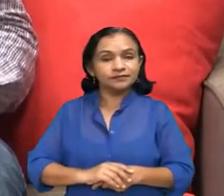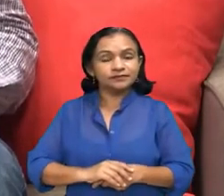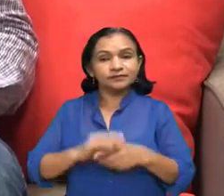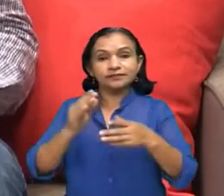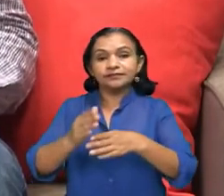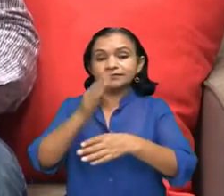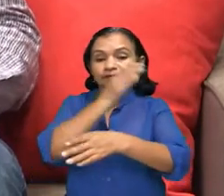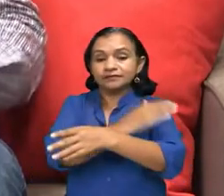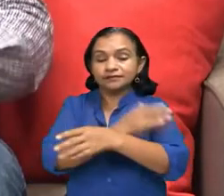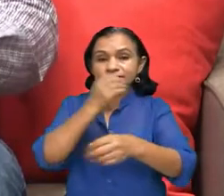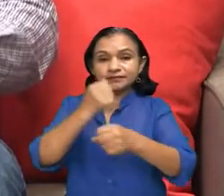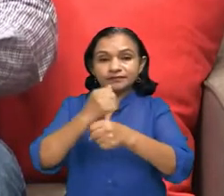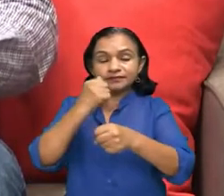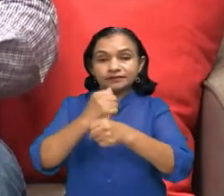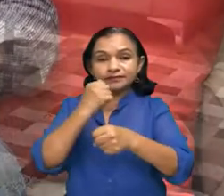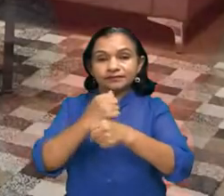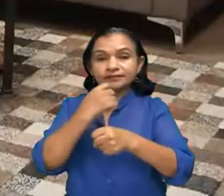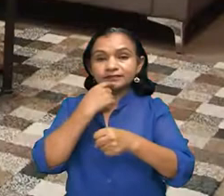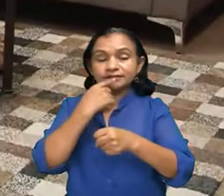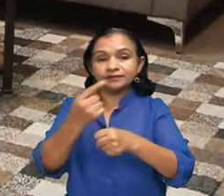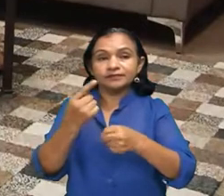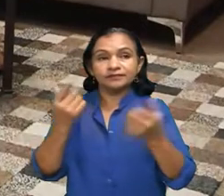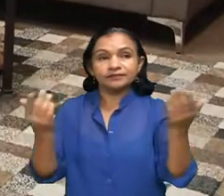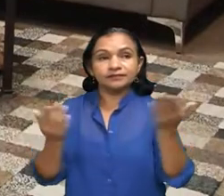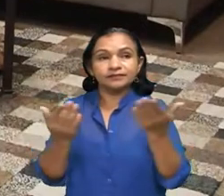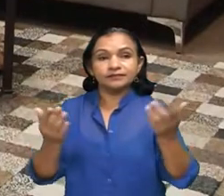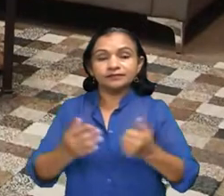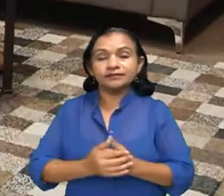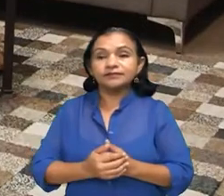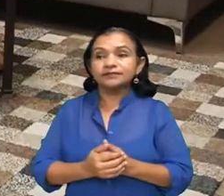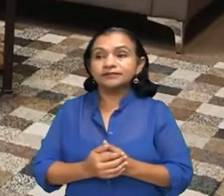había trabajado, como bien lo mencionaba usted, compañera Tania,